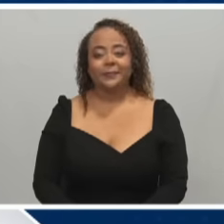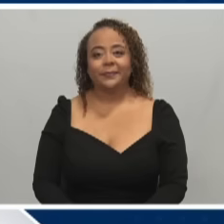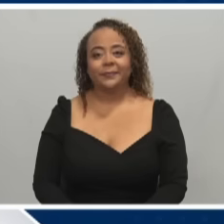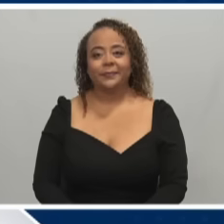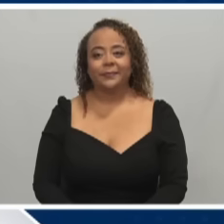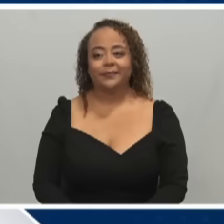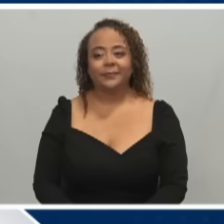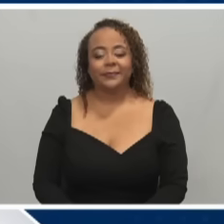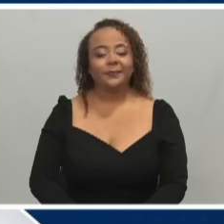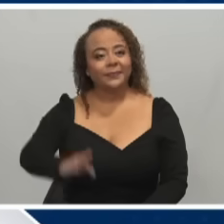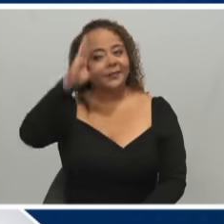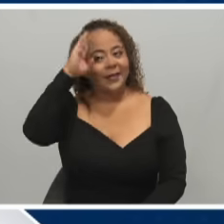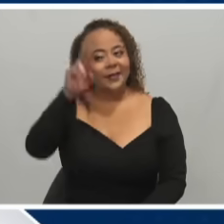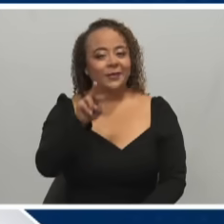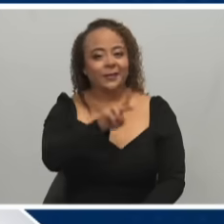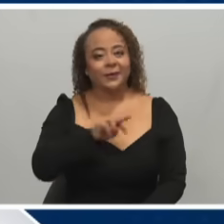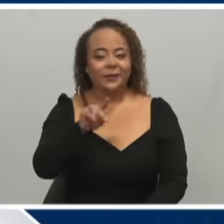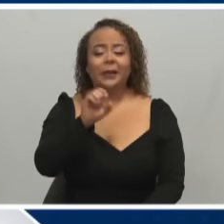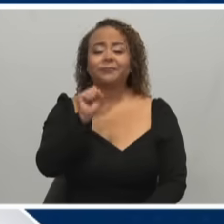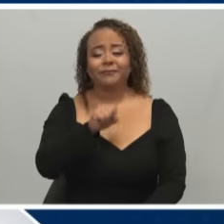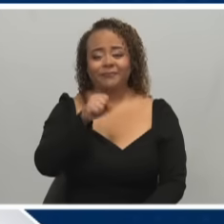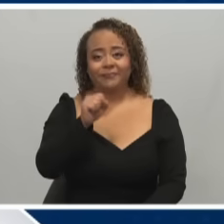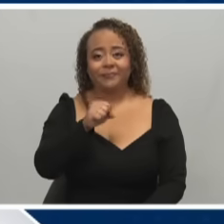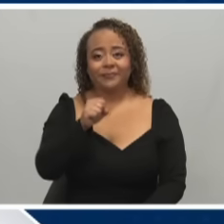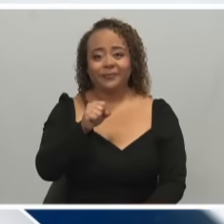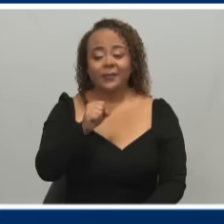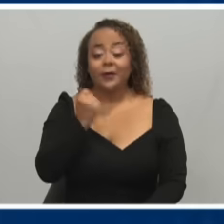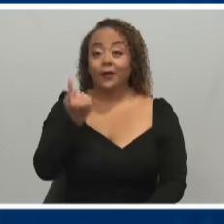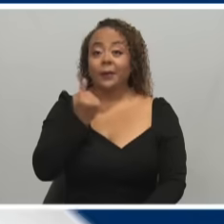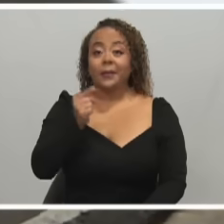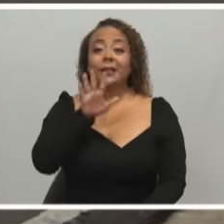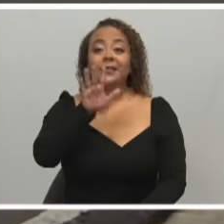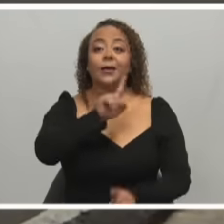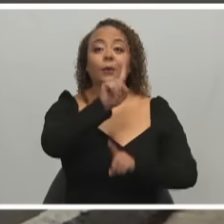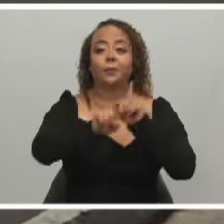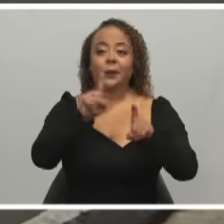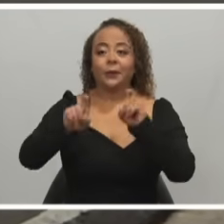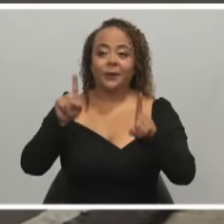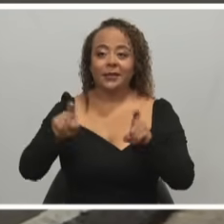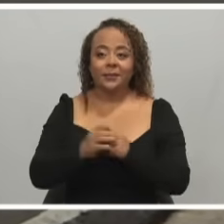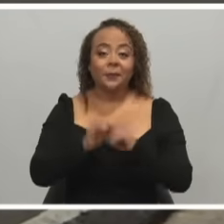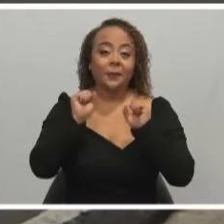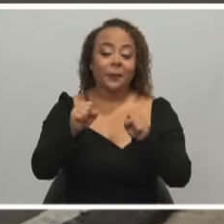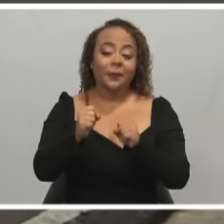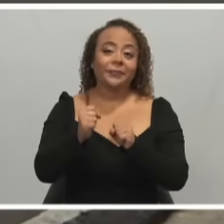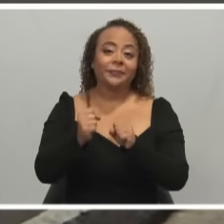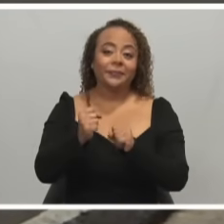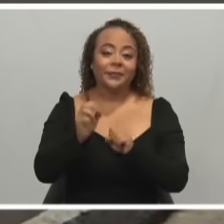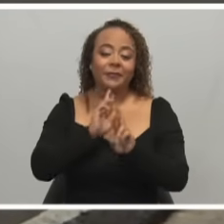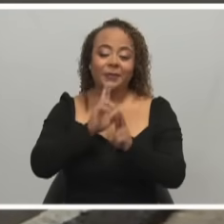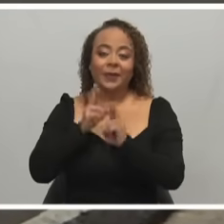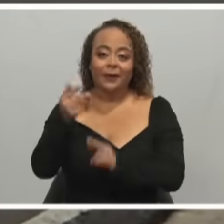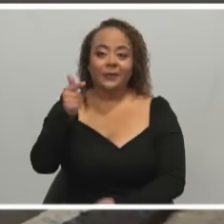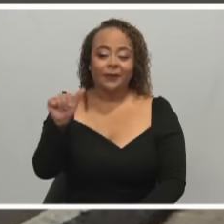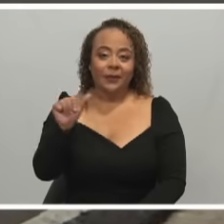más Saludos compañeros así es eh únicamente cinco preguntas eh pudo recibir Don Gustavo Alfaro